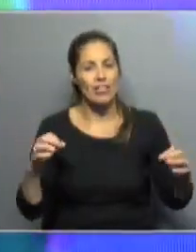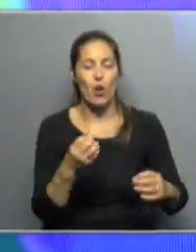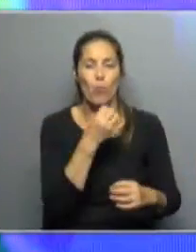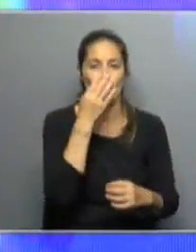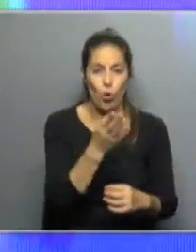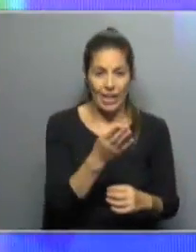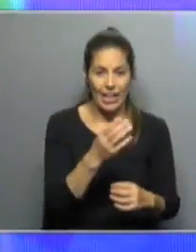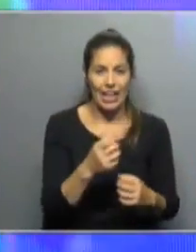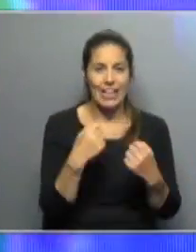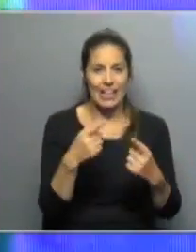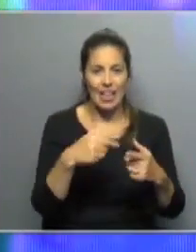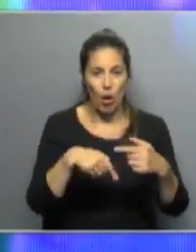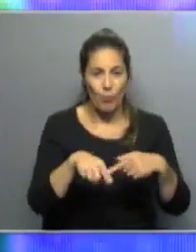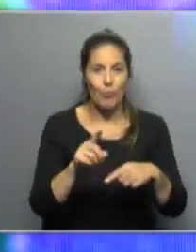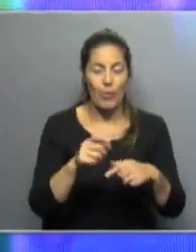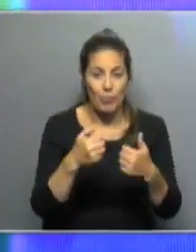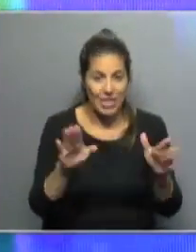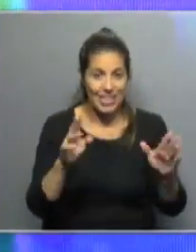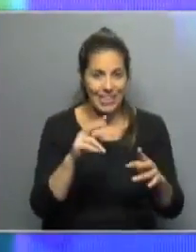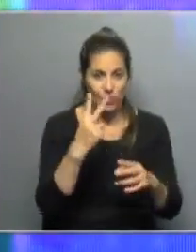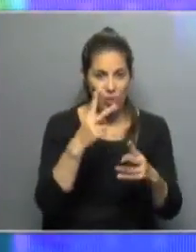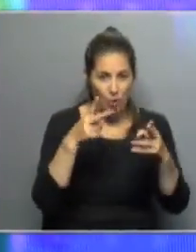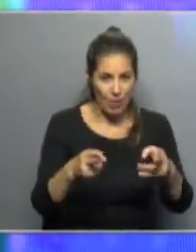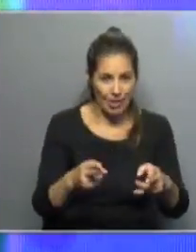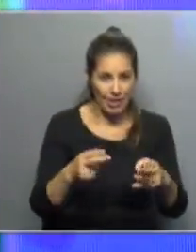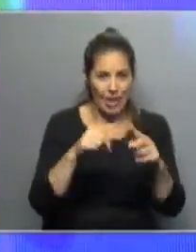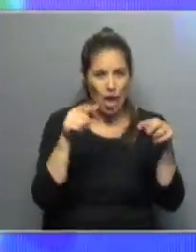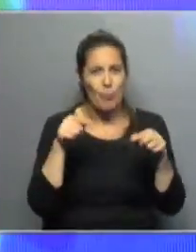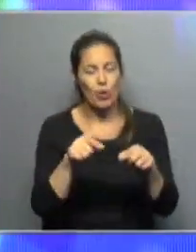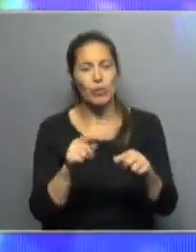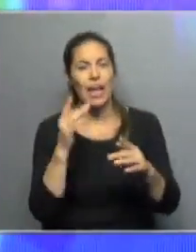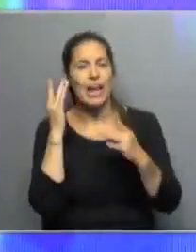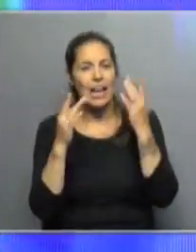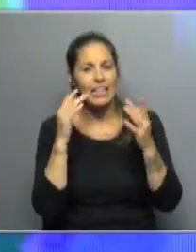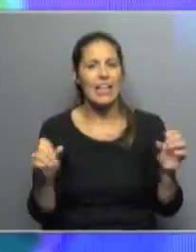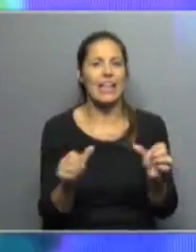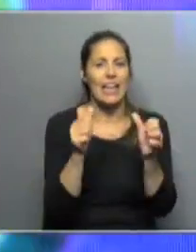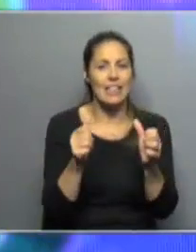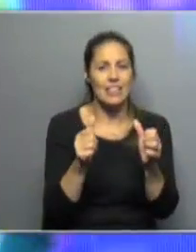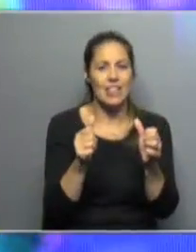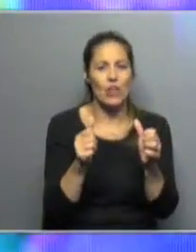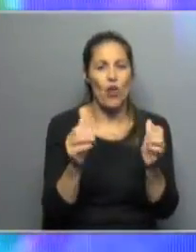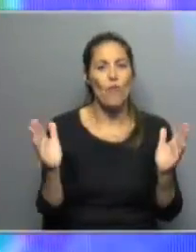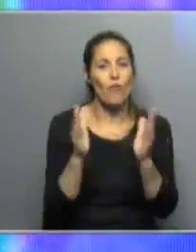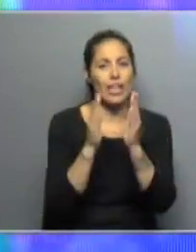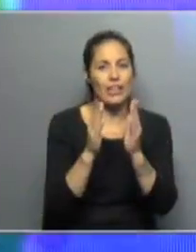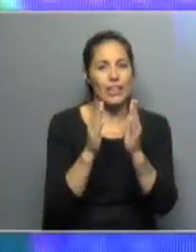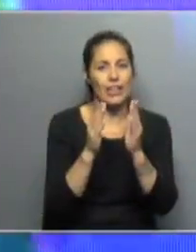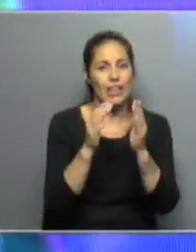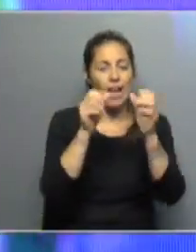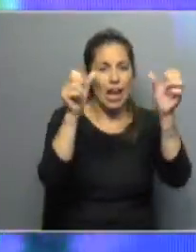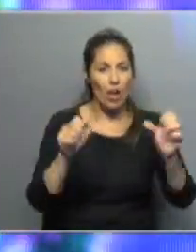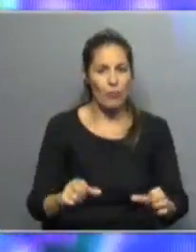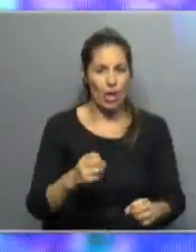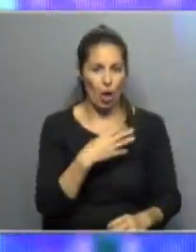buena y que da pie a esta segunda parte. La pregunta de cada artista se hace frente, que cada artista se hace frente al lienzo en